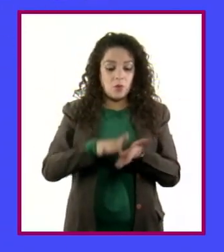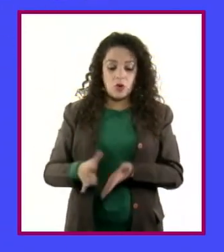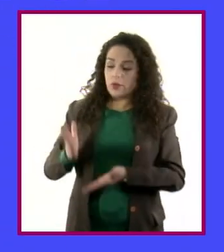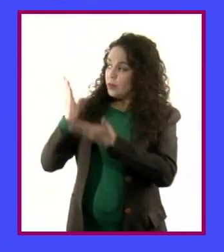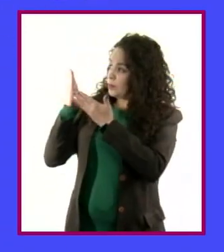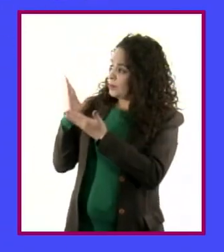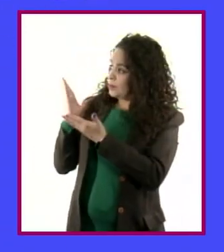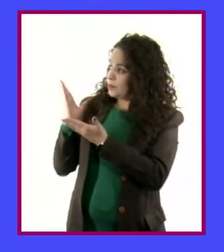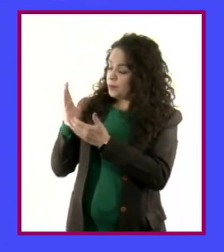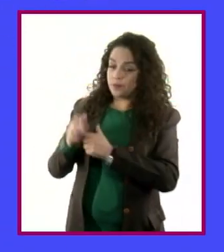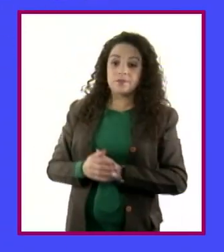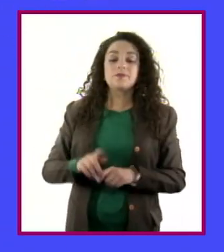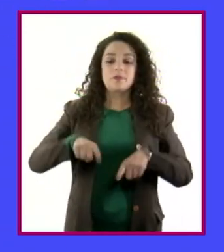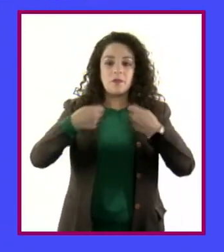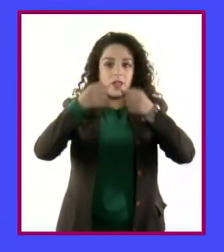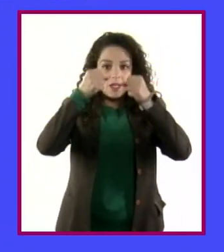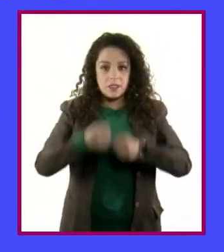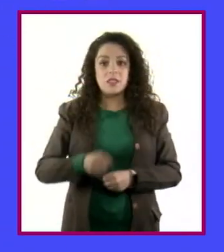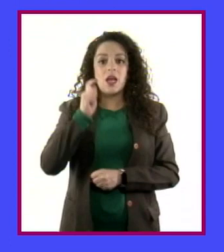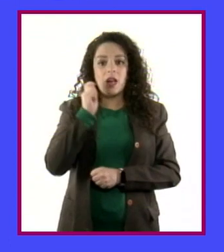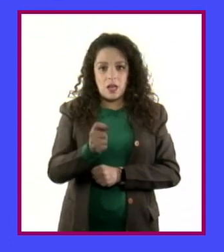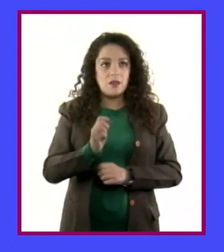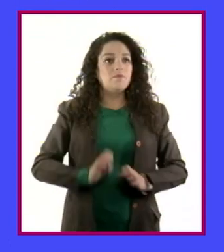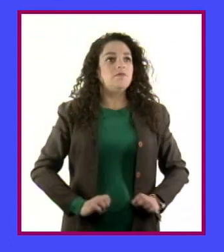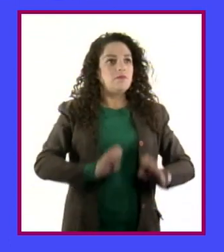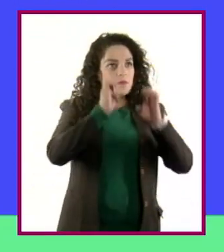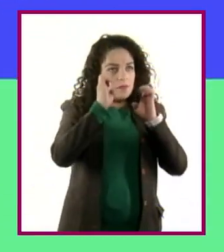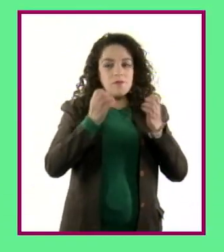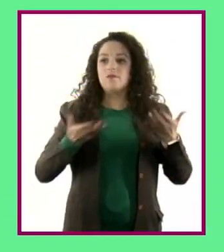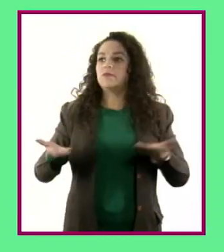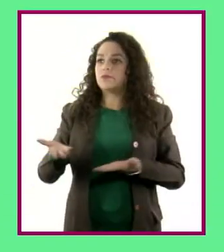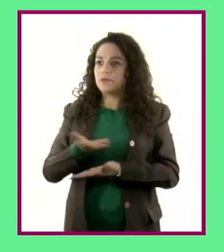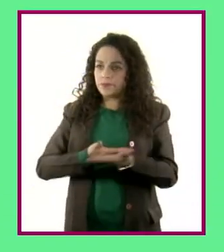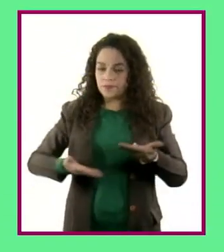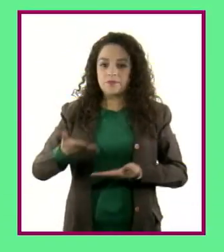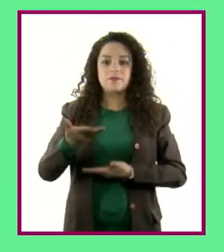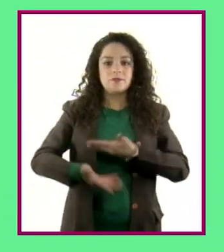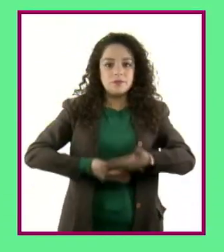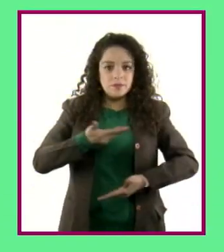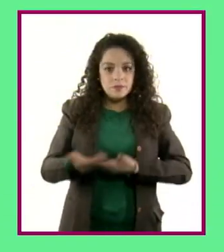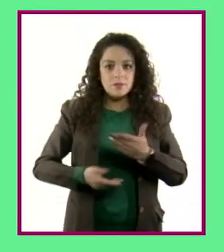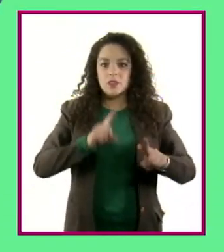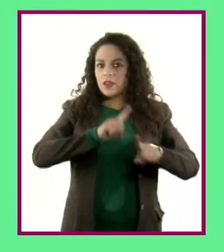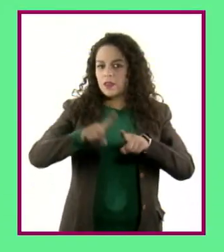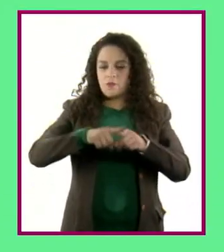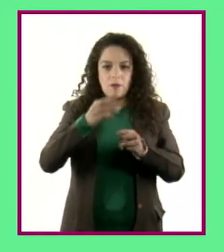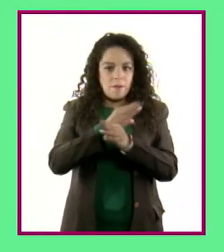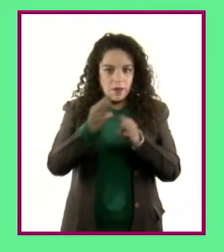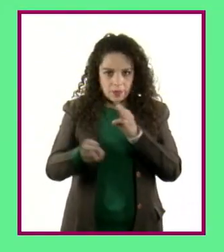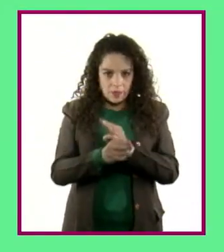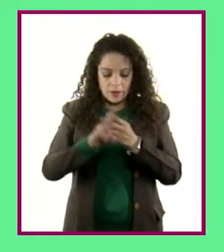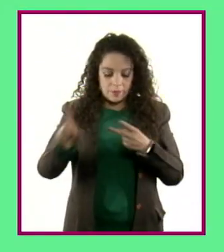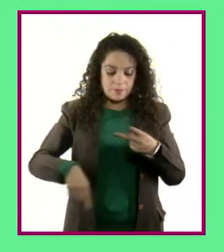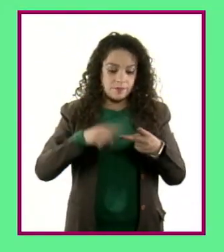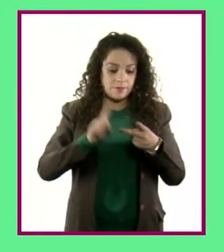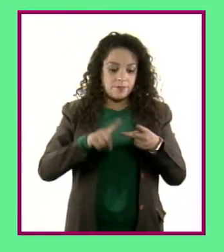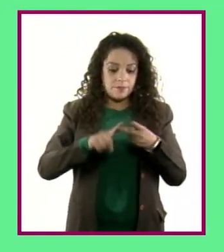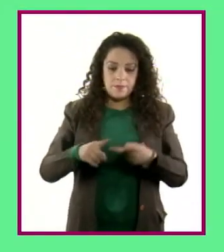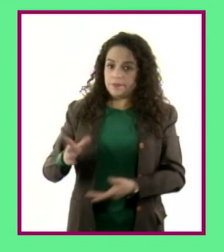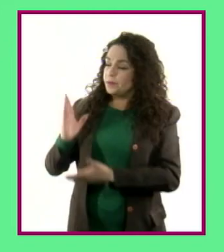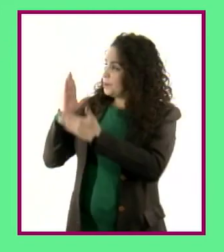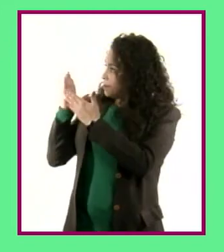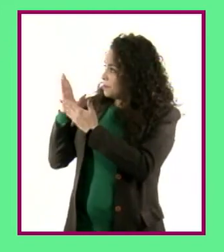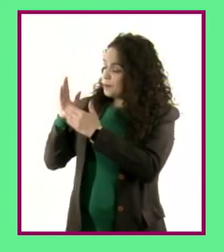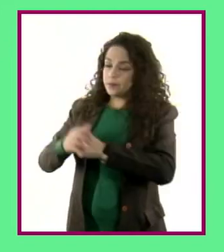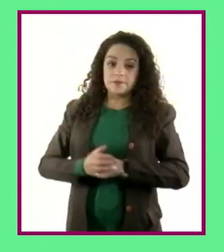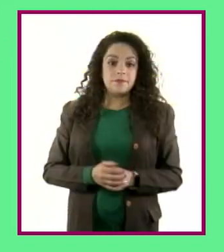fortalecerlos y garantizar la existencia de infraestructura, servicios e insumos. 2. Respuesta y gestión inclusivas e